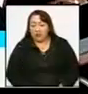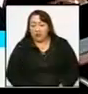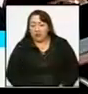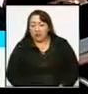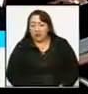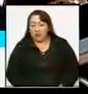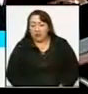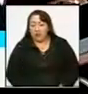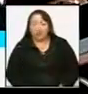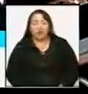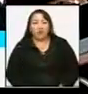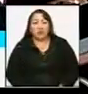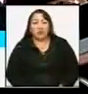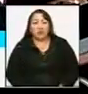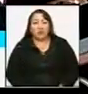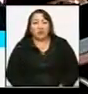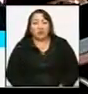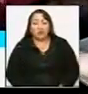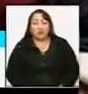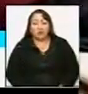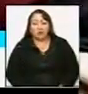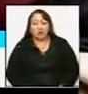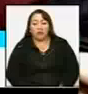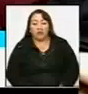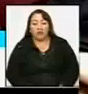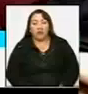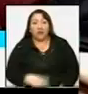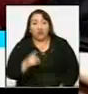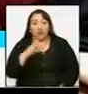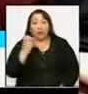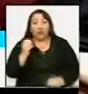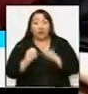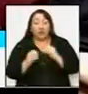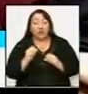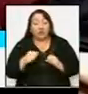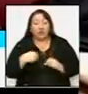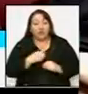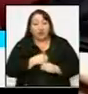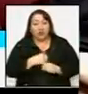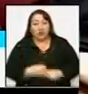Para terminar, y yo creo que esto lo resolveríamos, colegas,